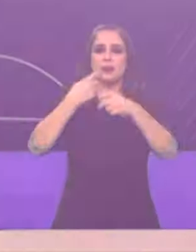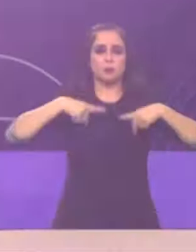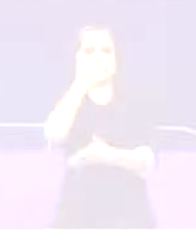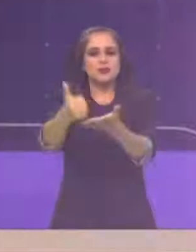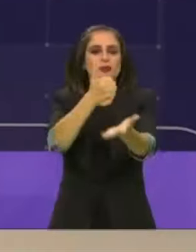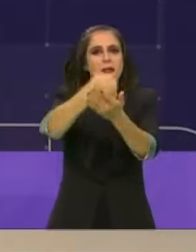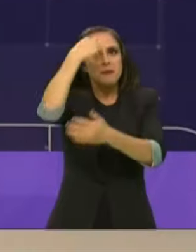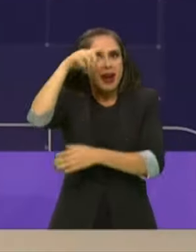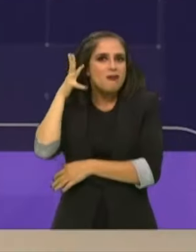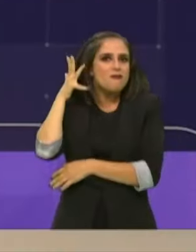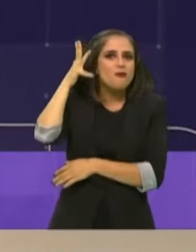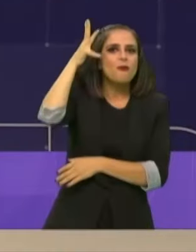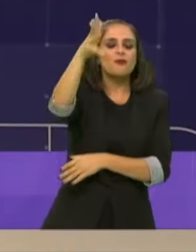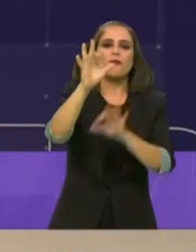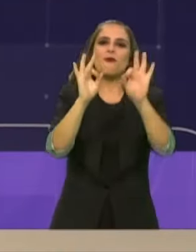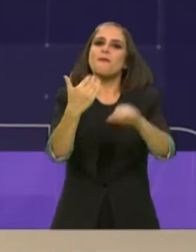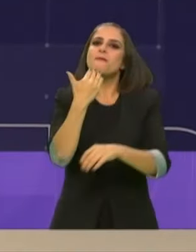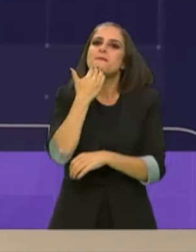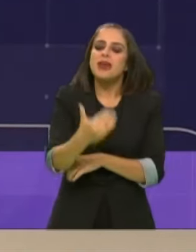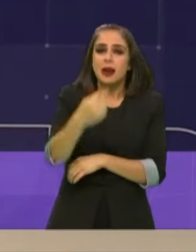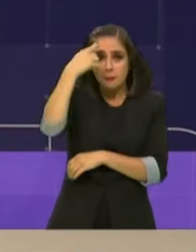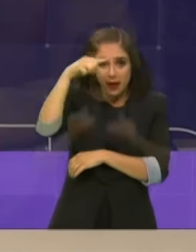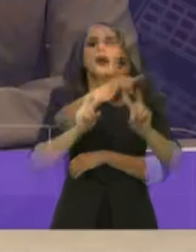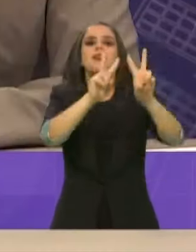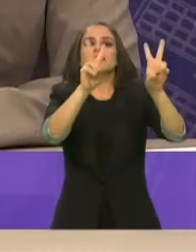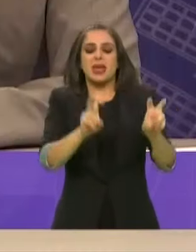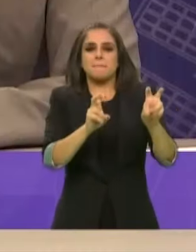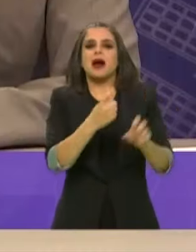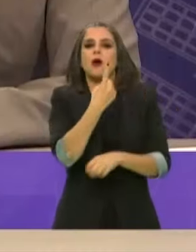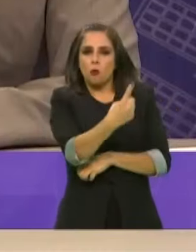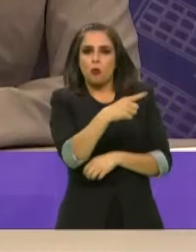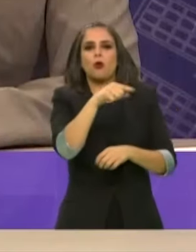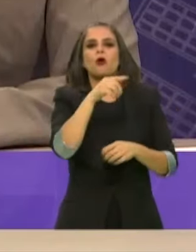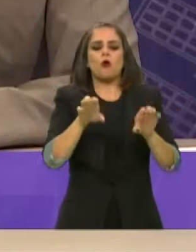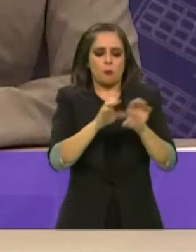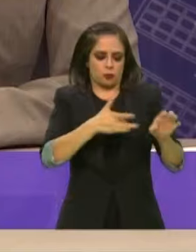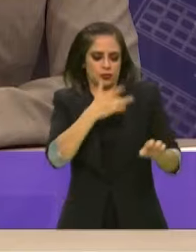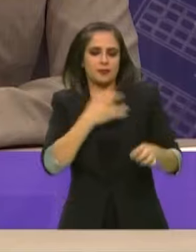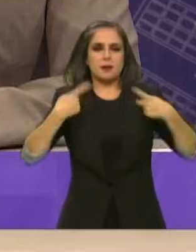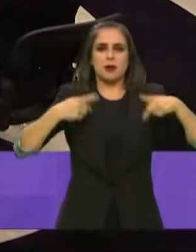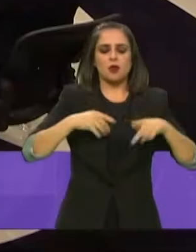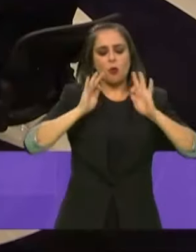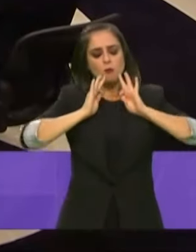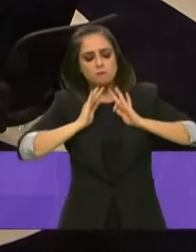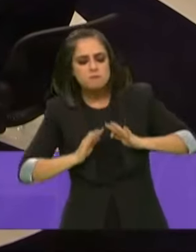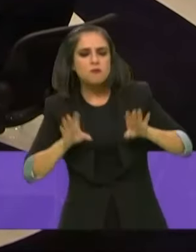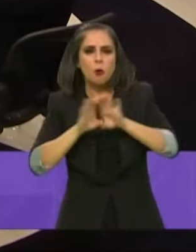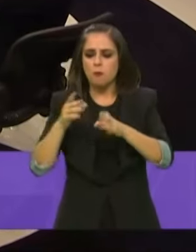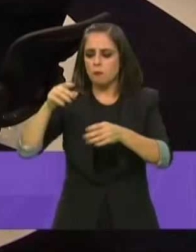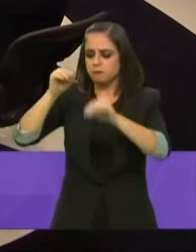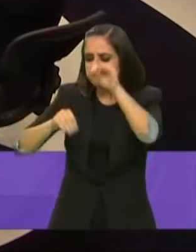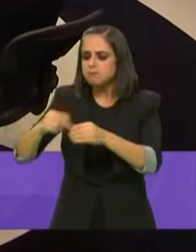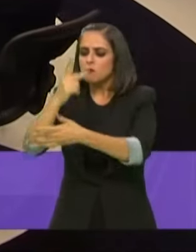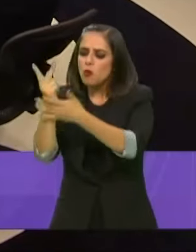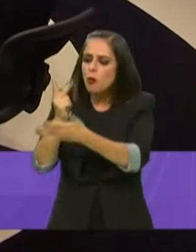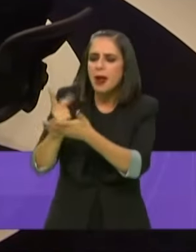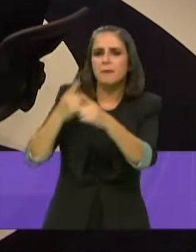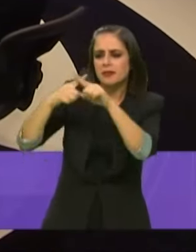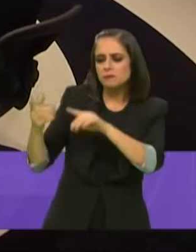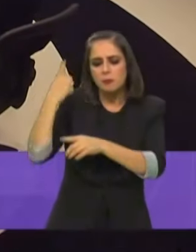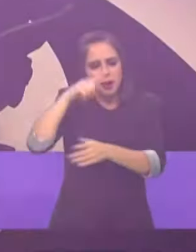discapacidad. Por su parte, Salomón Chertorivsky, candidato de Movimiento Ciudadano, propuso un sistema de salud basado en